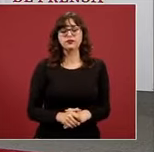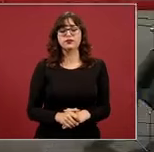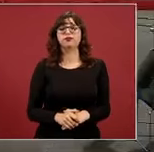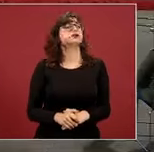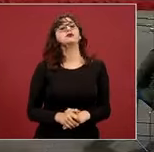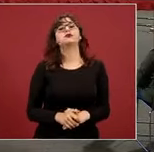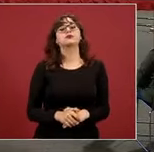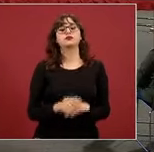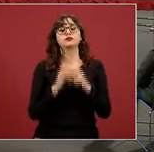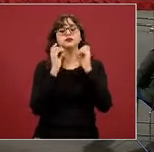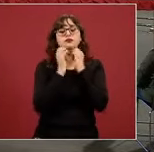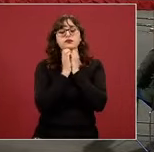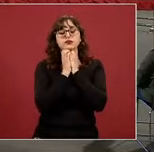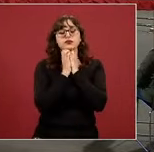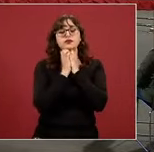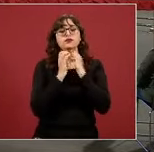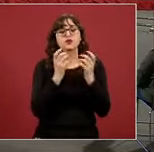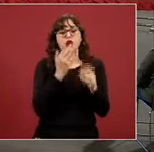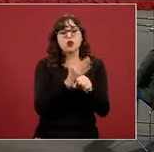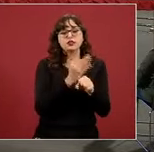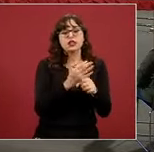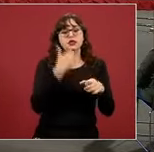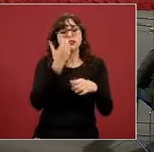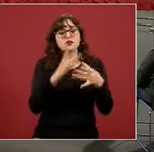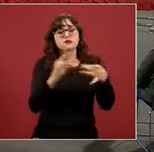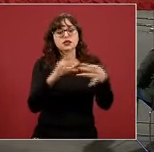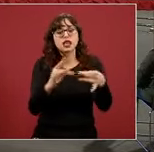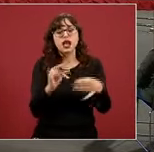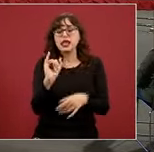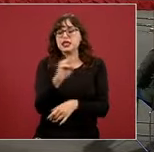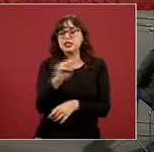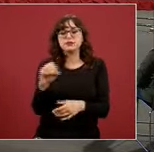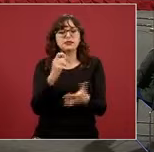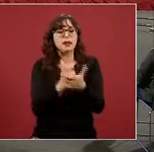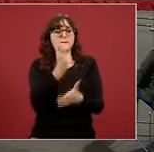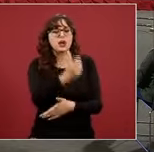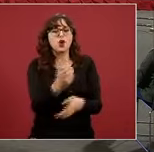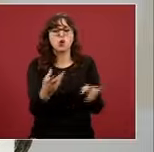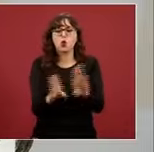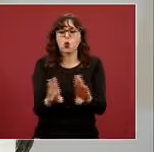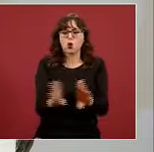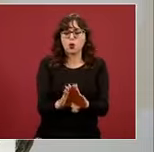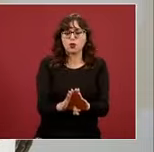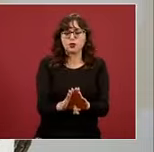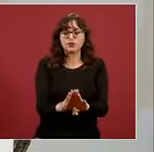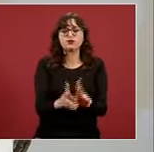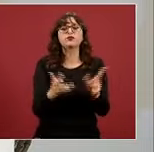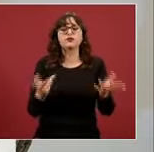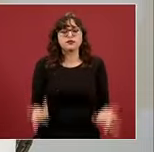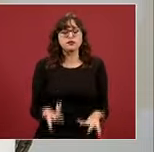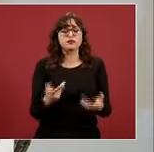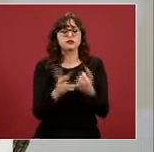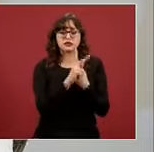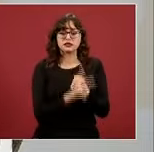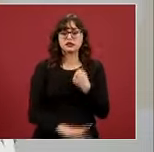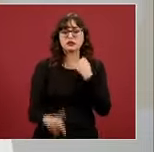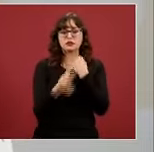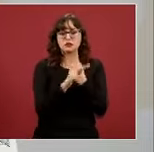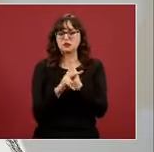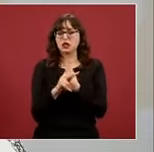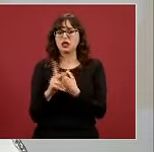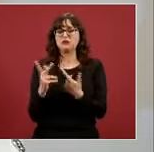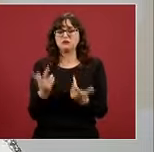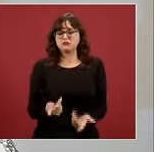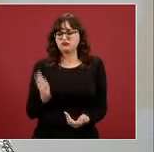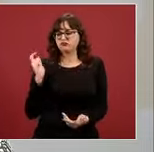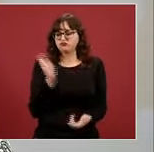las aportaciones que hace el Seguro Social. Varias otras organizaciones, instituciones de nuestro país también aportan, pero la